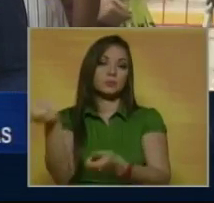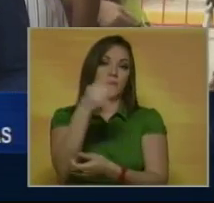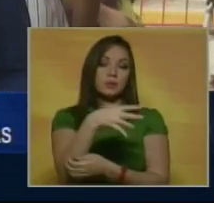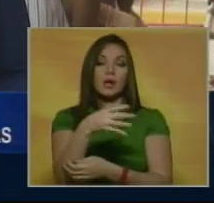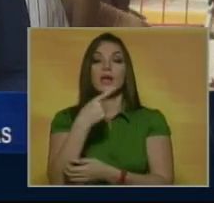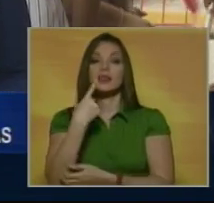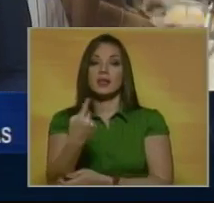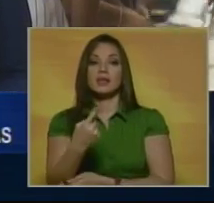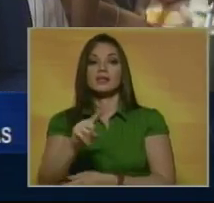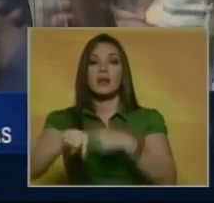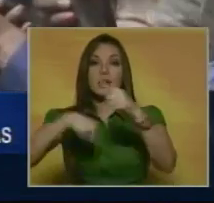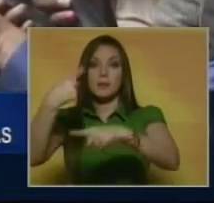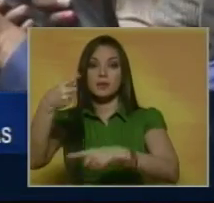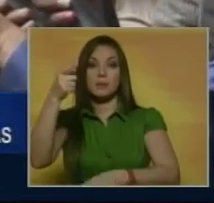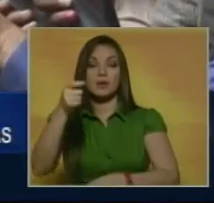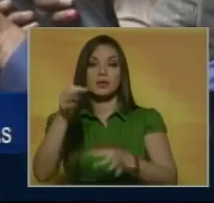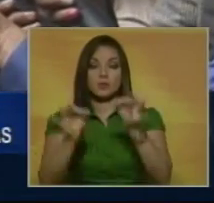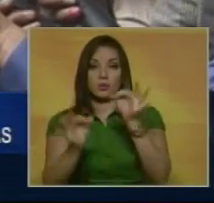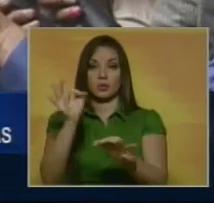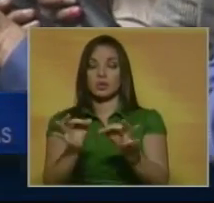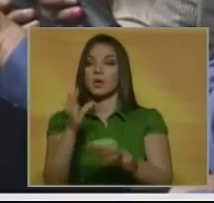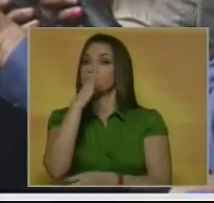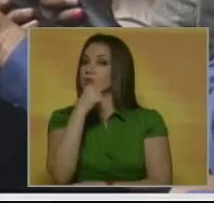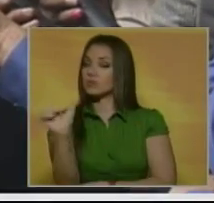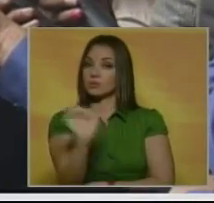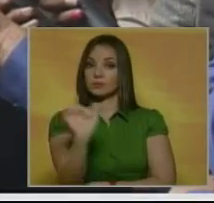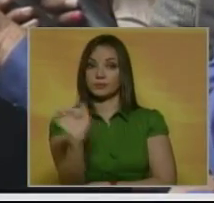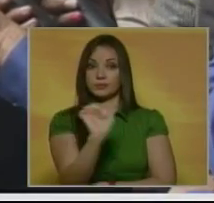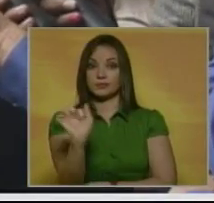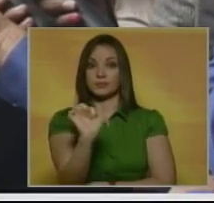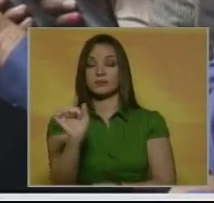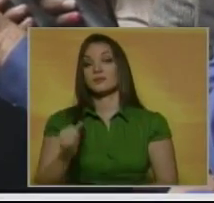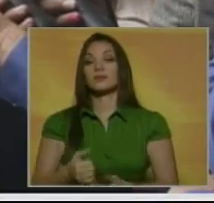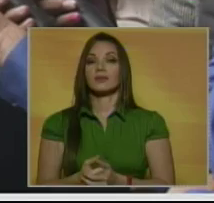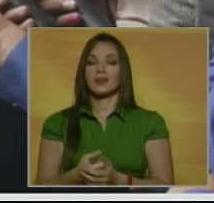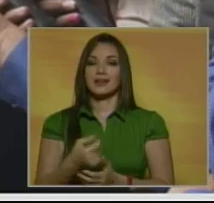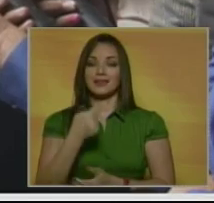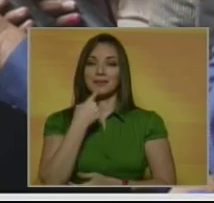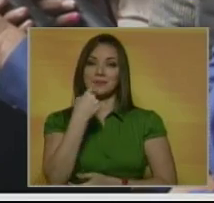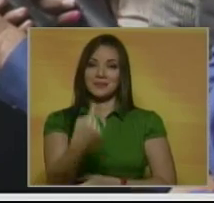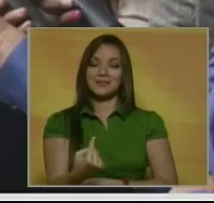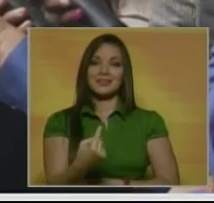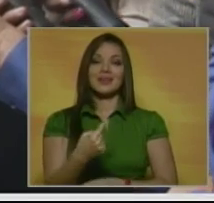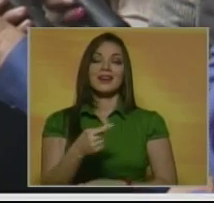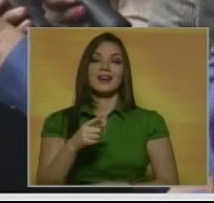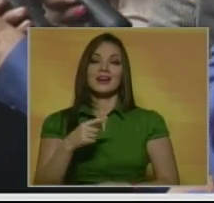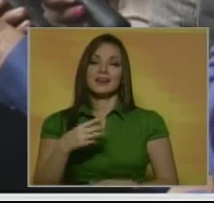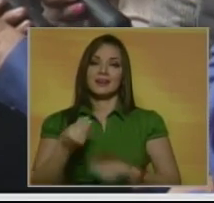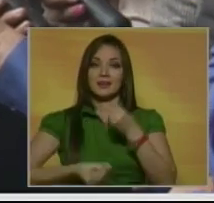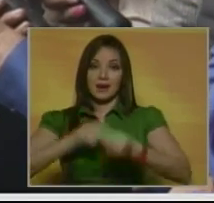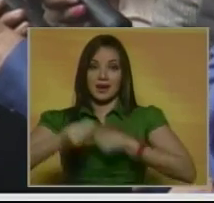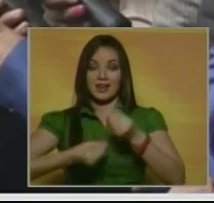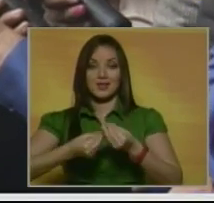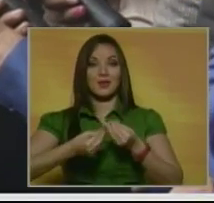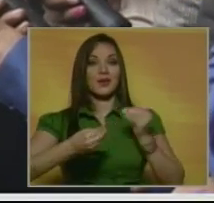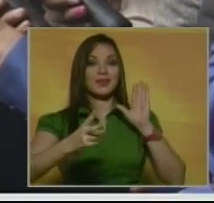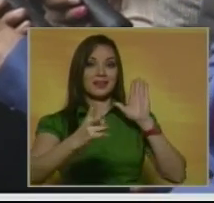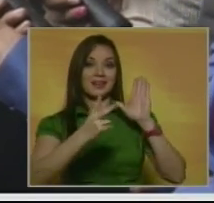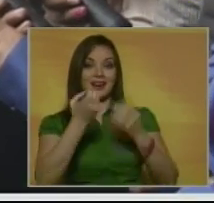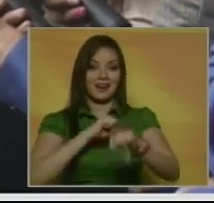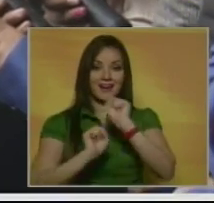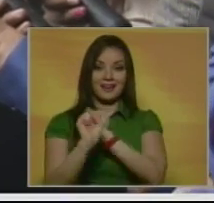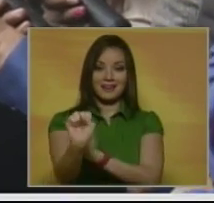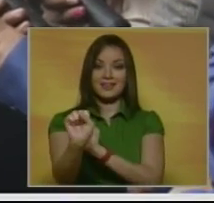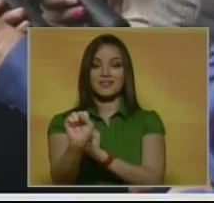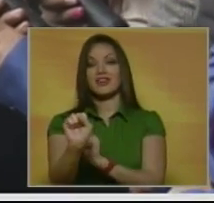a emprender nuevas acciones. No hay vehículos para que los ciudadanos demandemos justicia. ¿Para cuándo la final? La defensa,